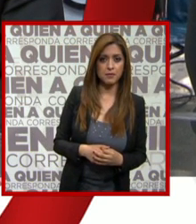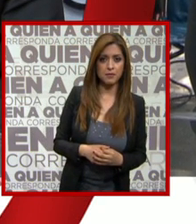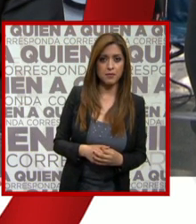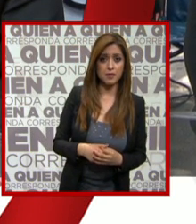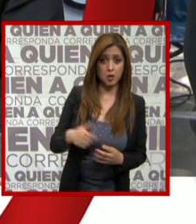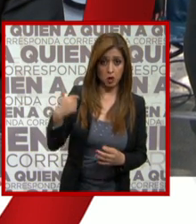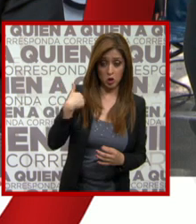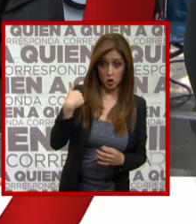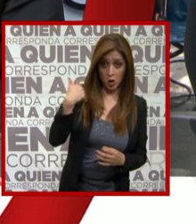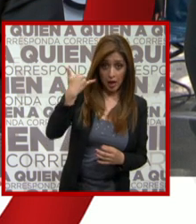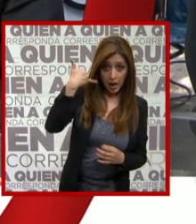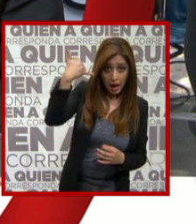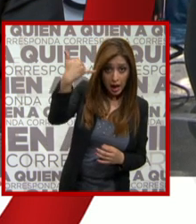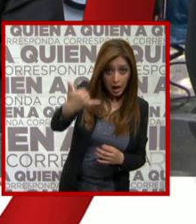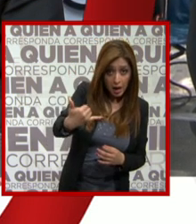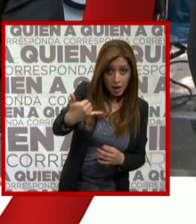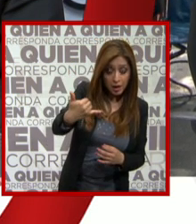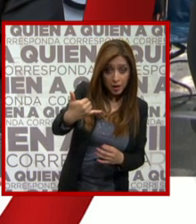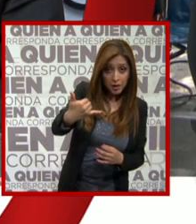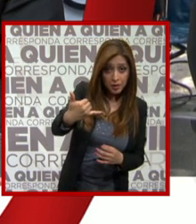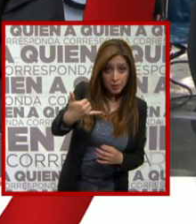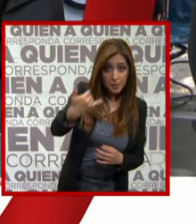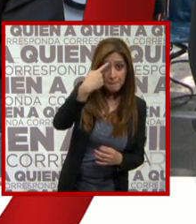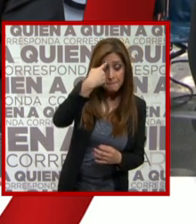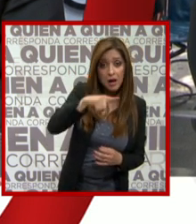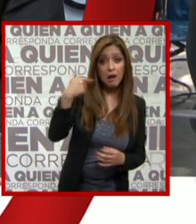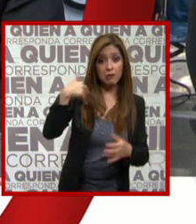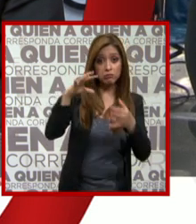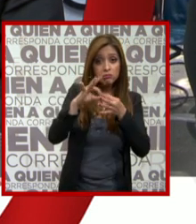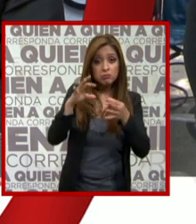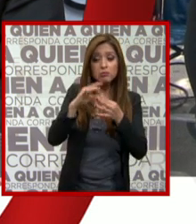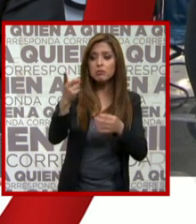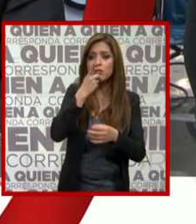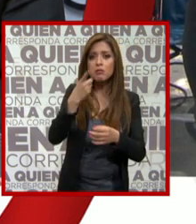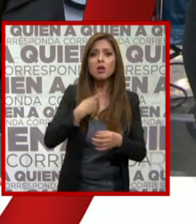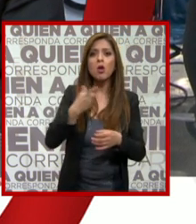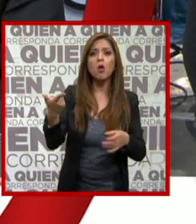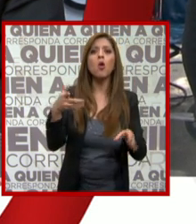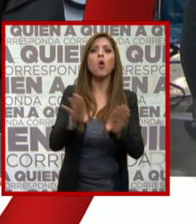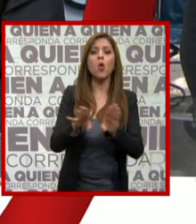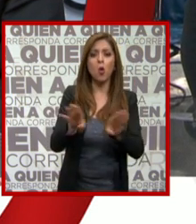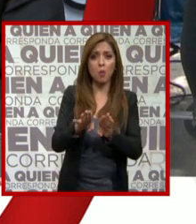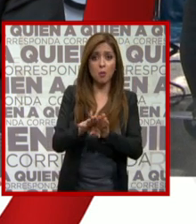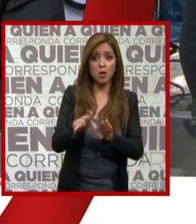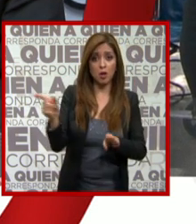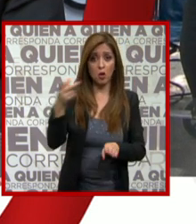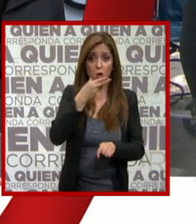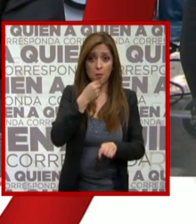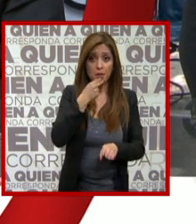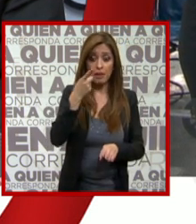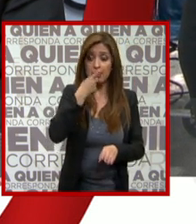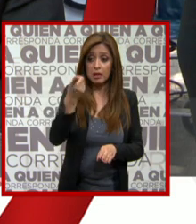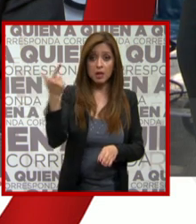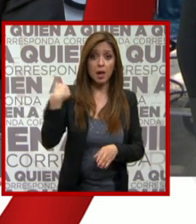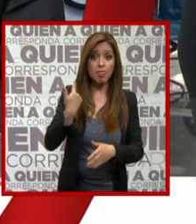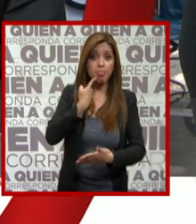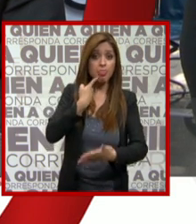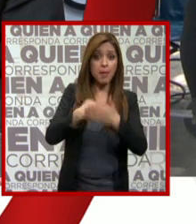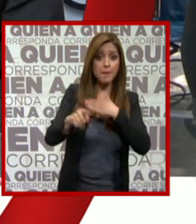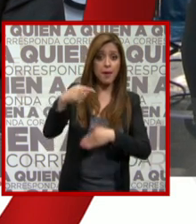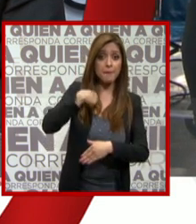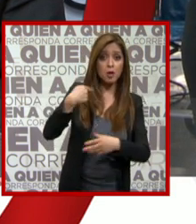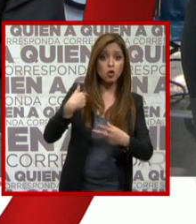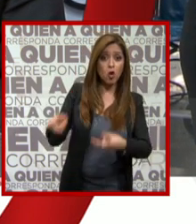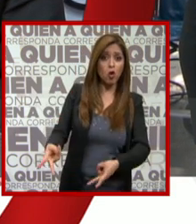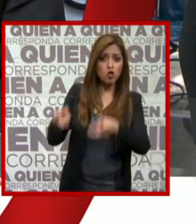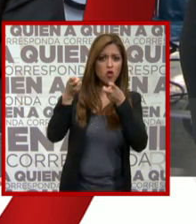Yo le hablé por teléfono. Le hablo por teléfono para hablar con él, pues que me dijera, ¿no? ¿De qué se iba a tratar? Y resulta que me demandó de robo porque